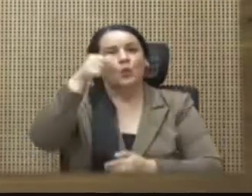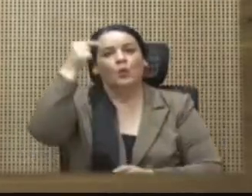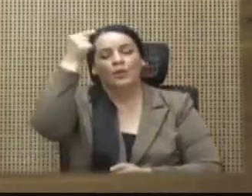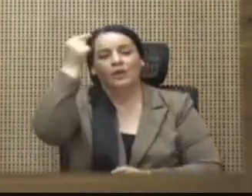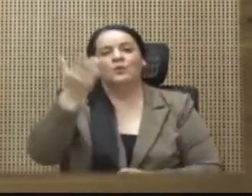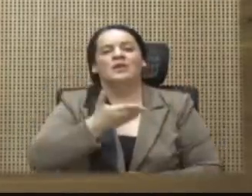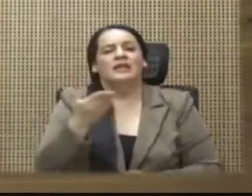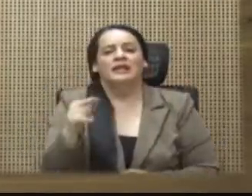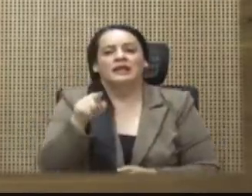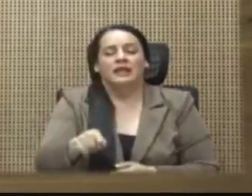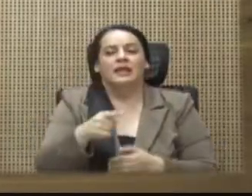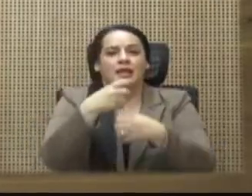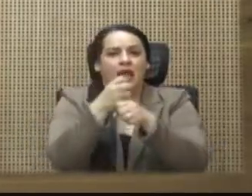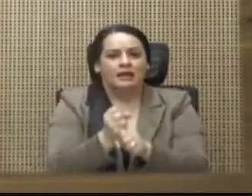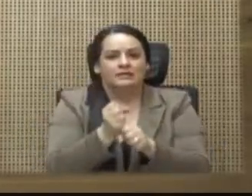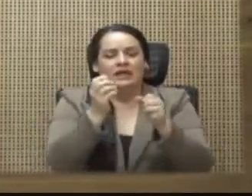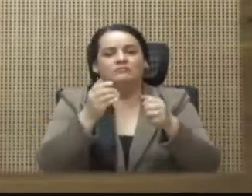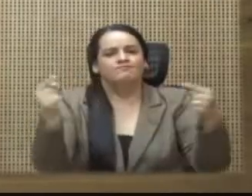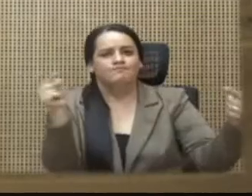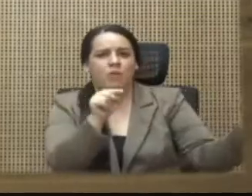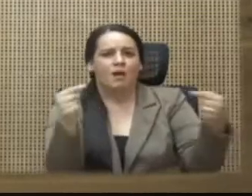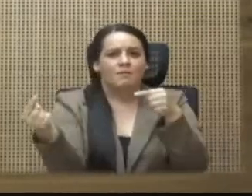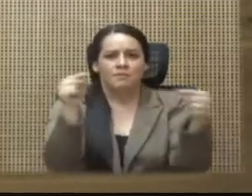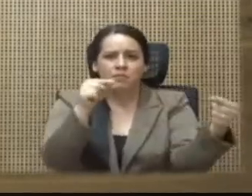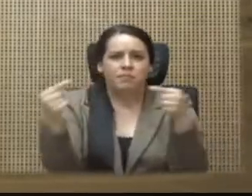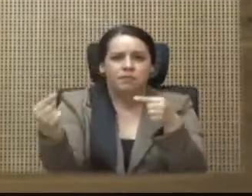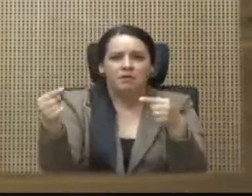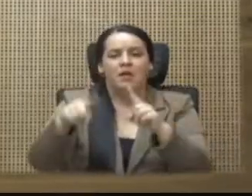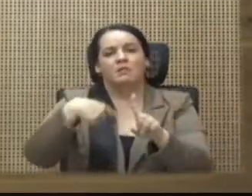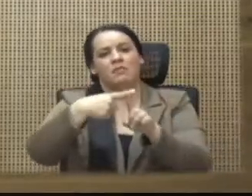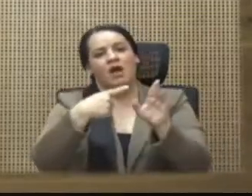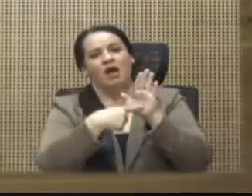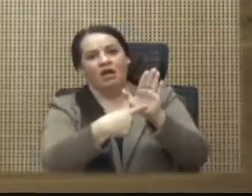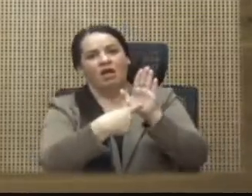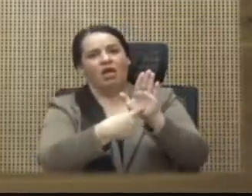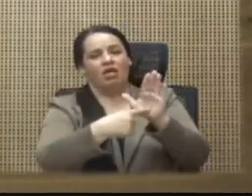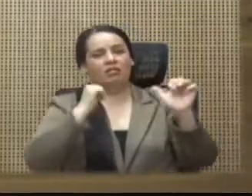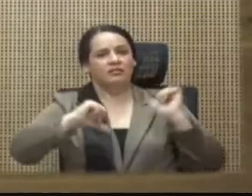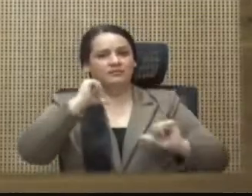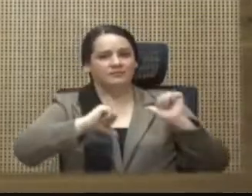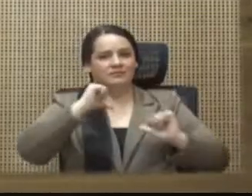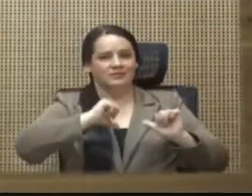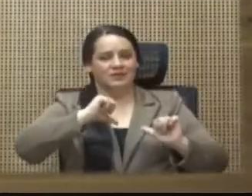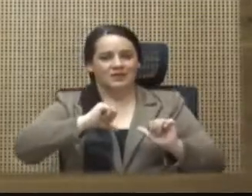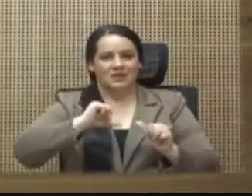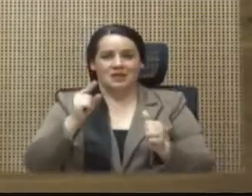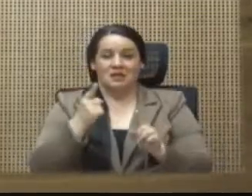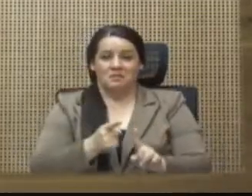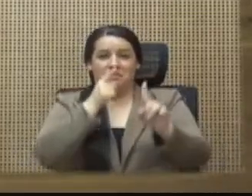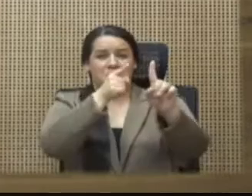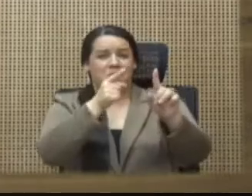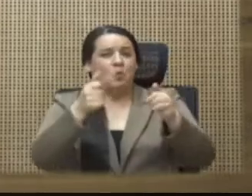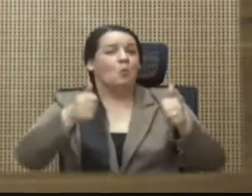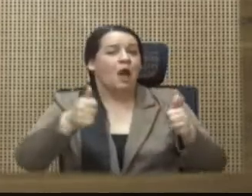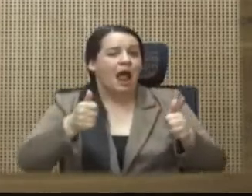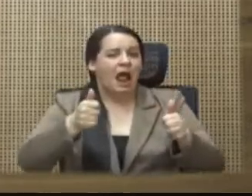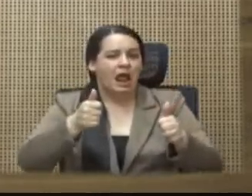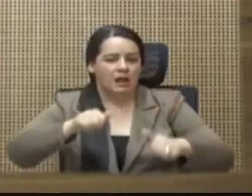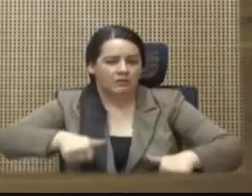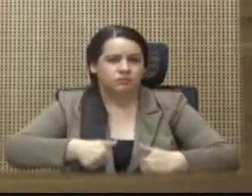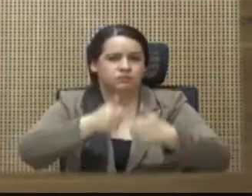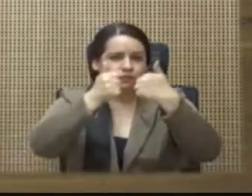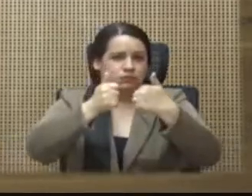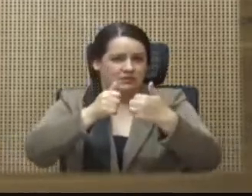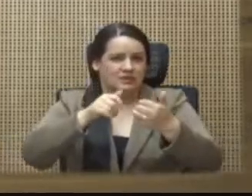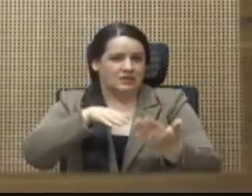y shows. El nuevo foco de ataque son las universidades públicas. En una decisión